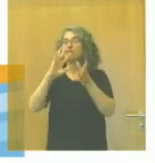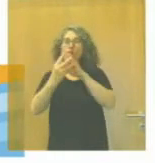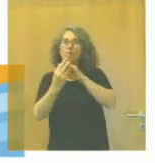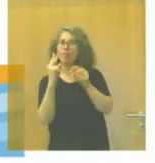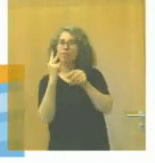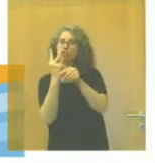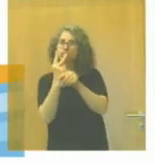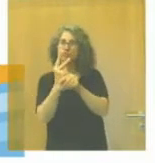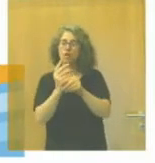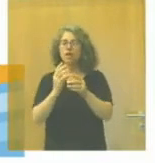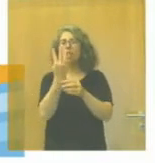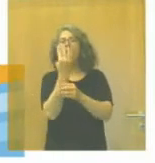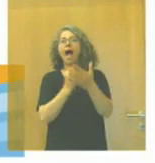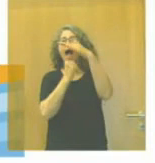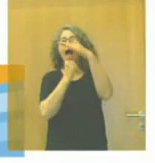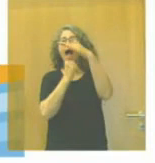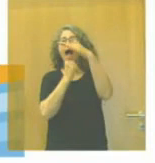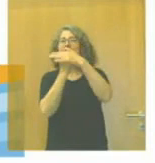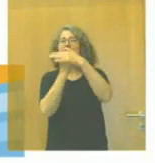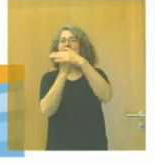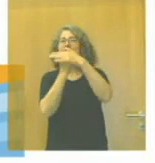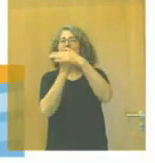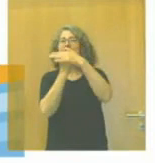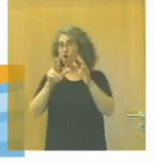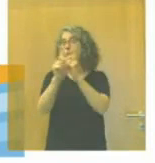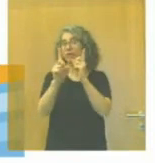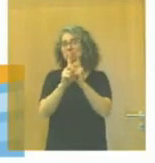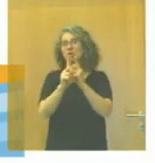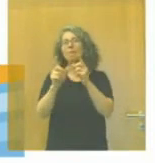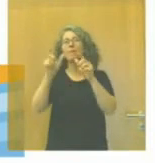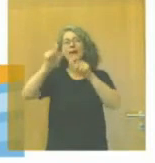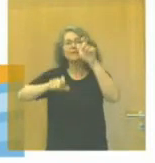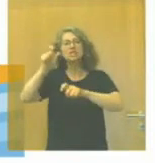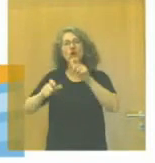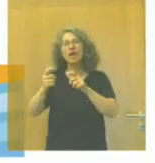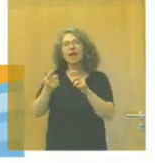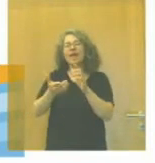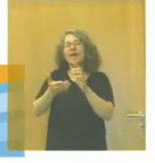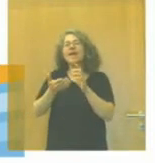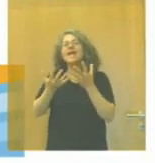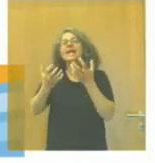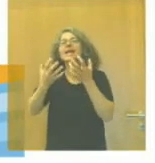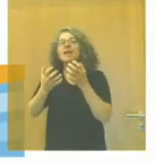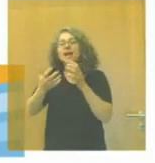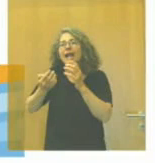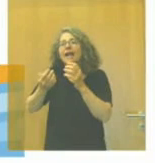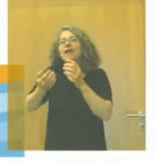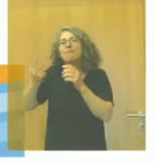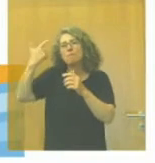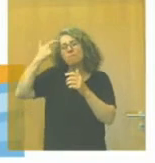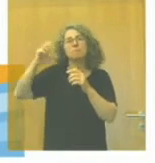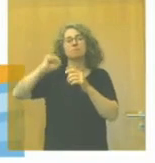para usuarios con intentos de autoeliminación o también para aquellos familiares que